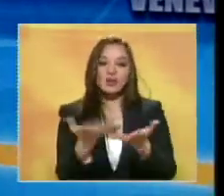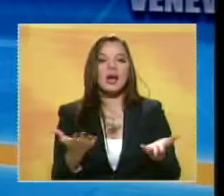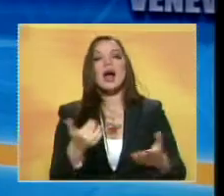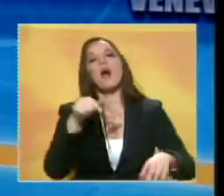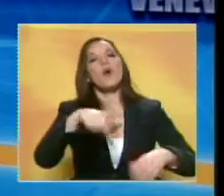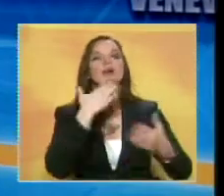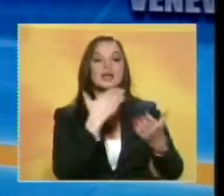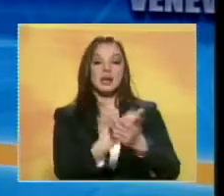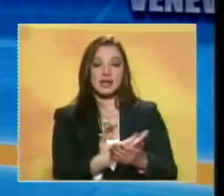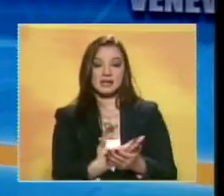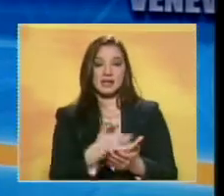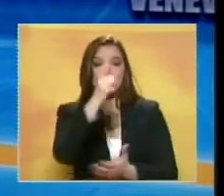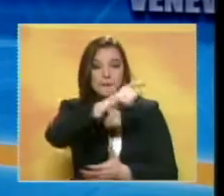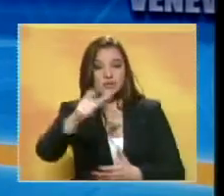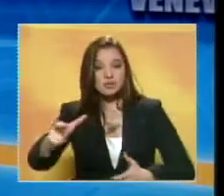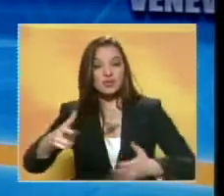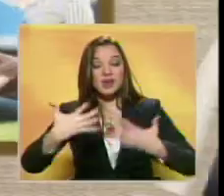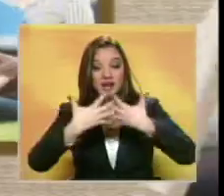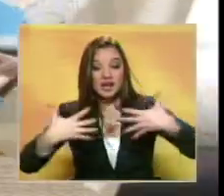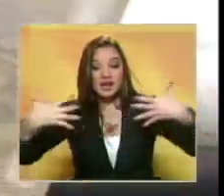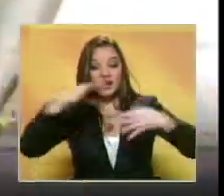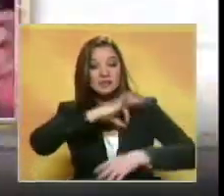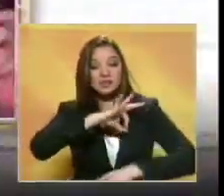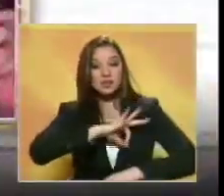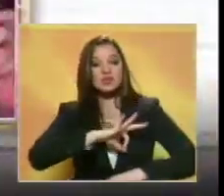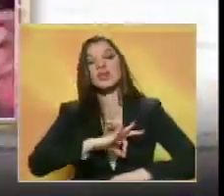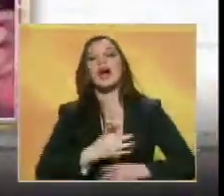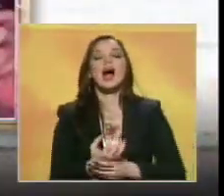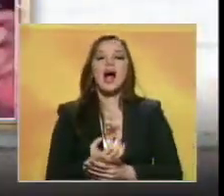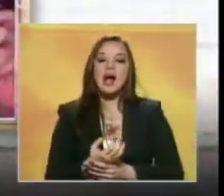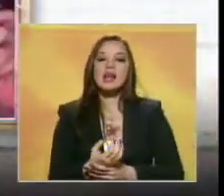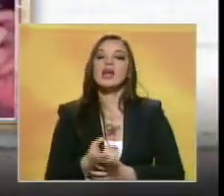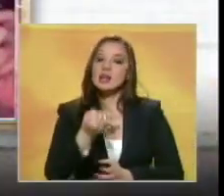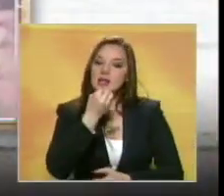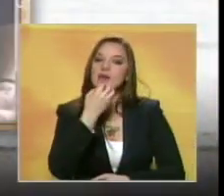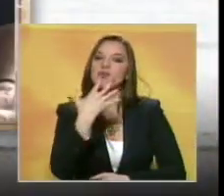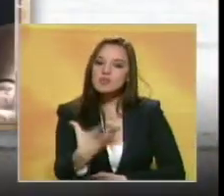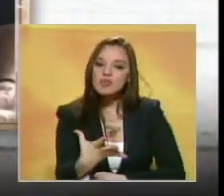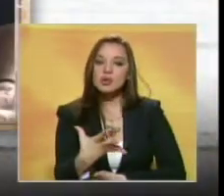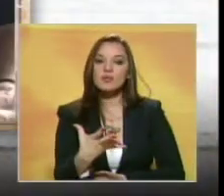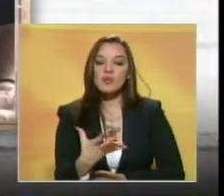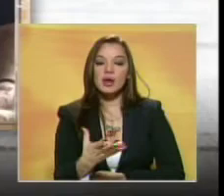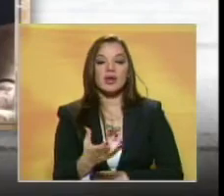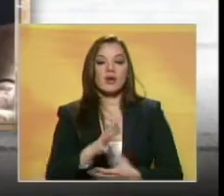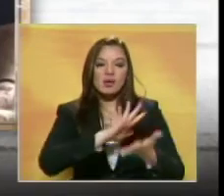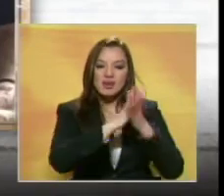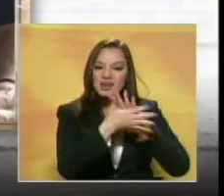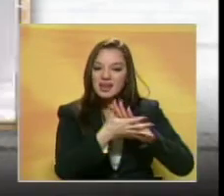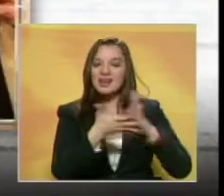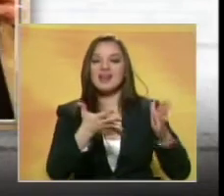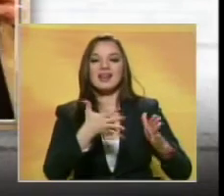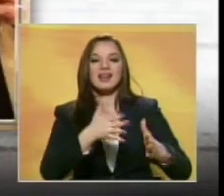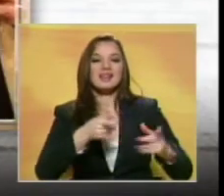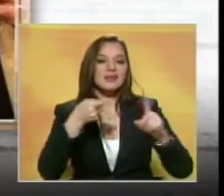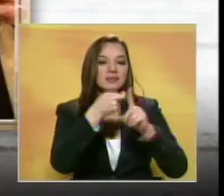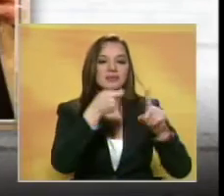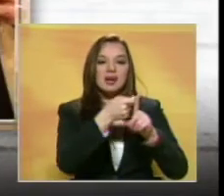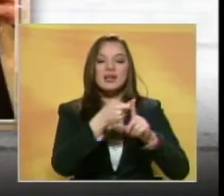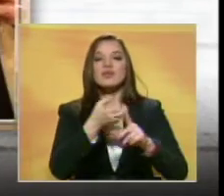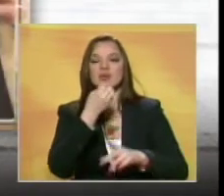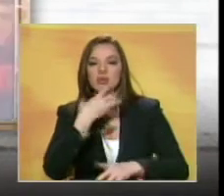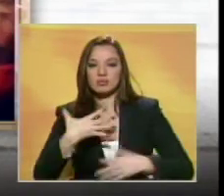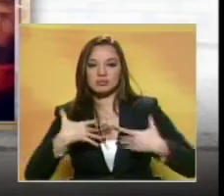agradeciendo públicamente a quienes a través de las redes sociales se siguen sumando a esta campaña de combate al bullying y a favor de una